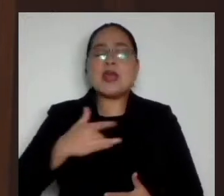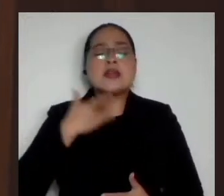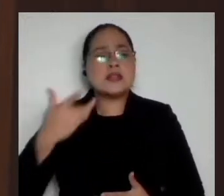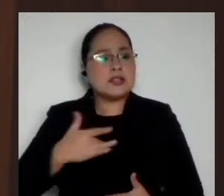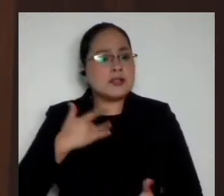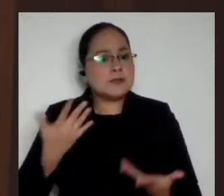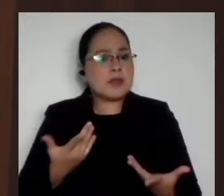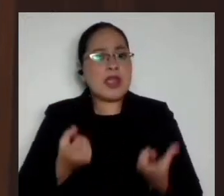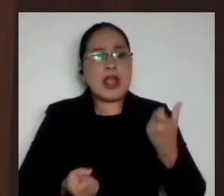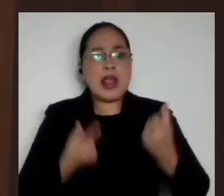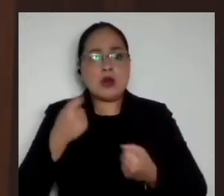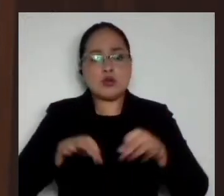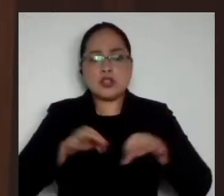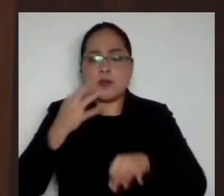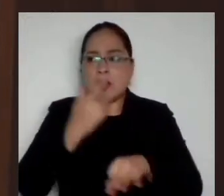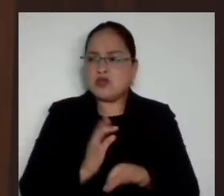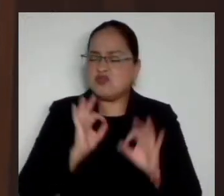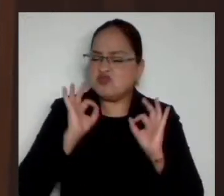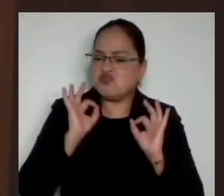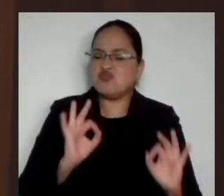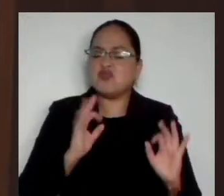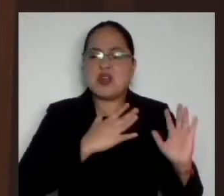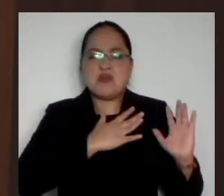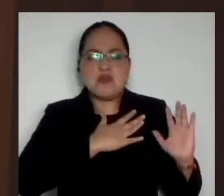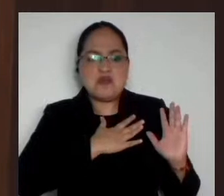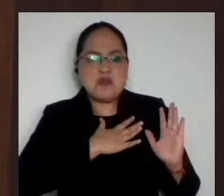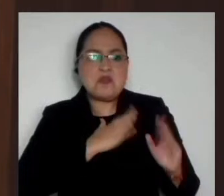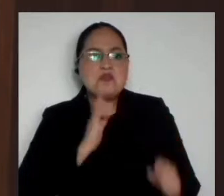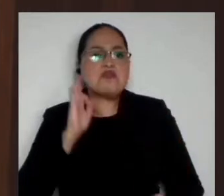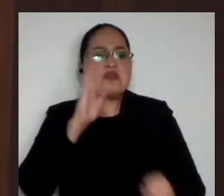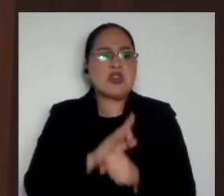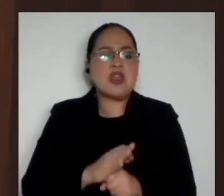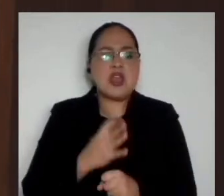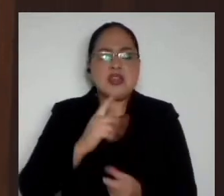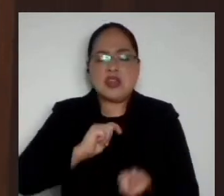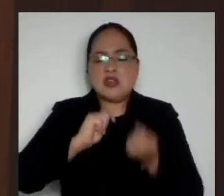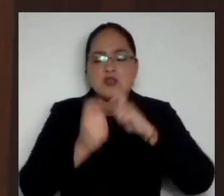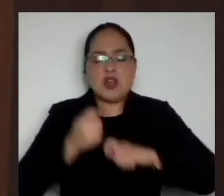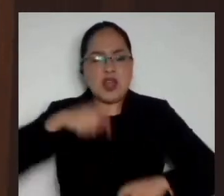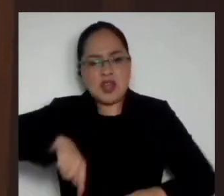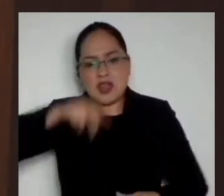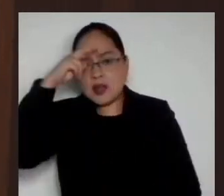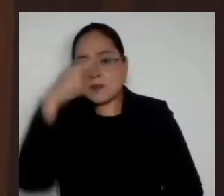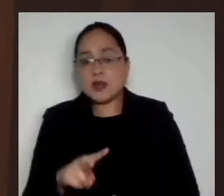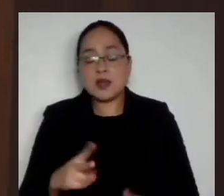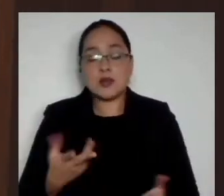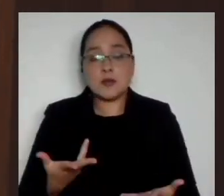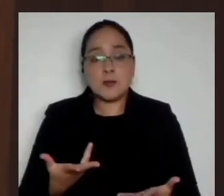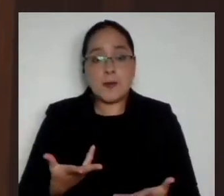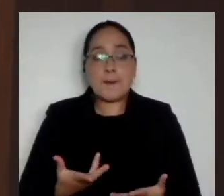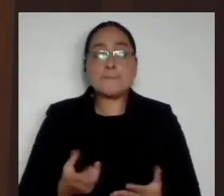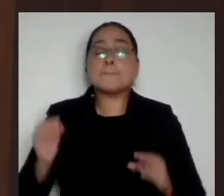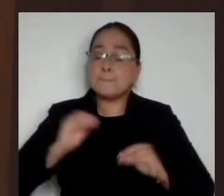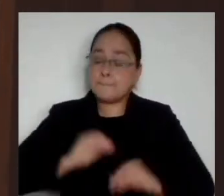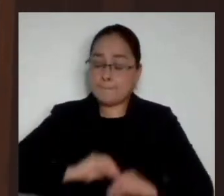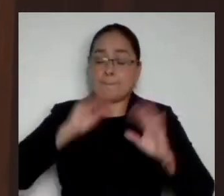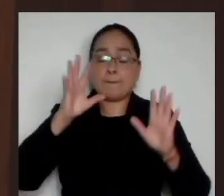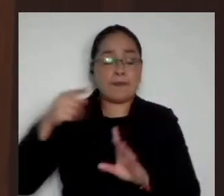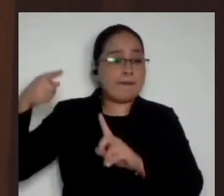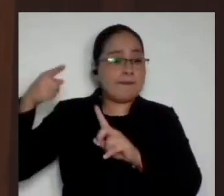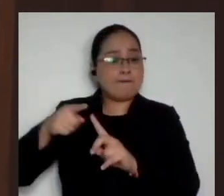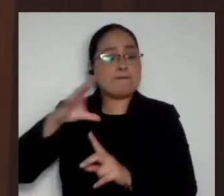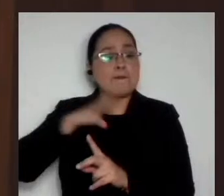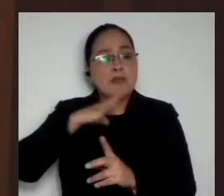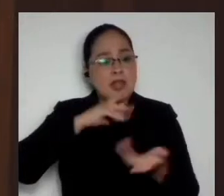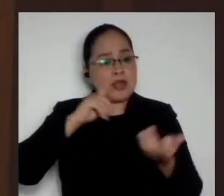funcionarios probos, comprometidos con la transformación y que desde luego comparten la línea política y